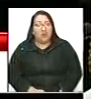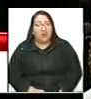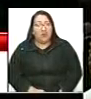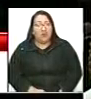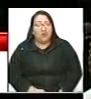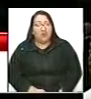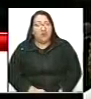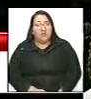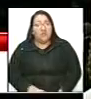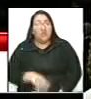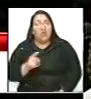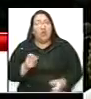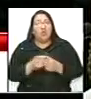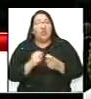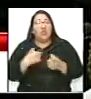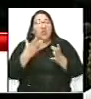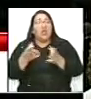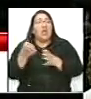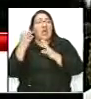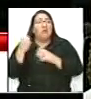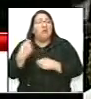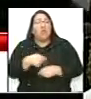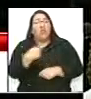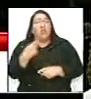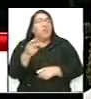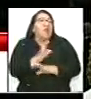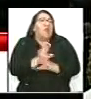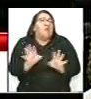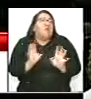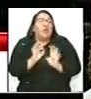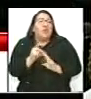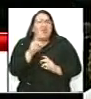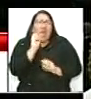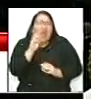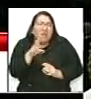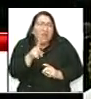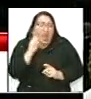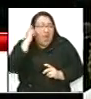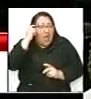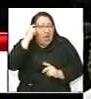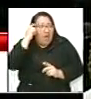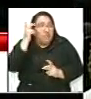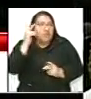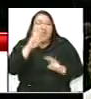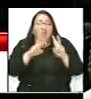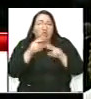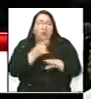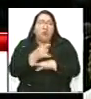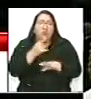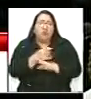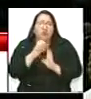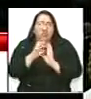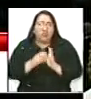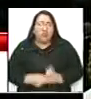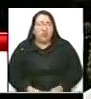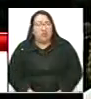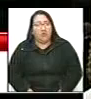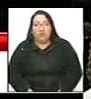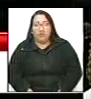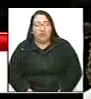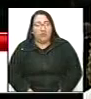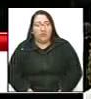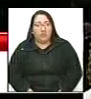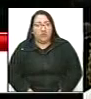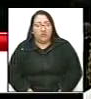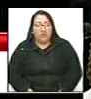llevó un cargamento de droga de 30... Y solamente esa mención puede dar mérito de abrir una acusación constitucional. Estamos abriendo